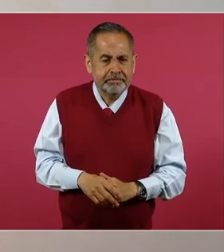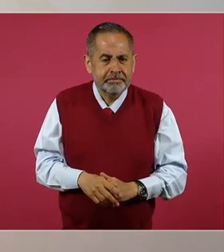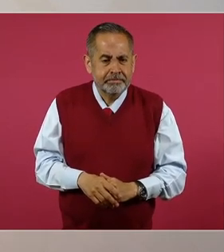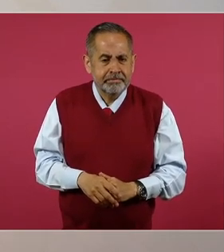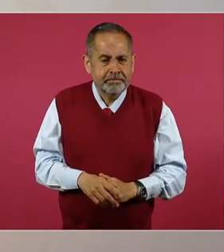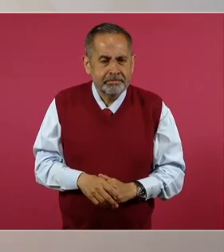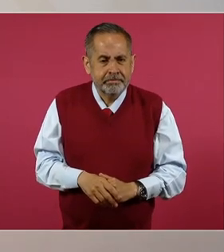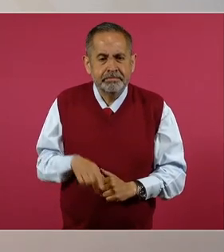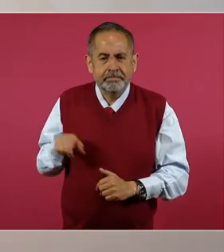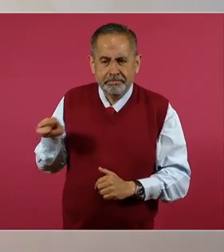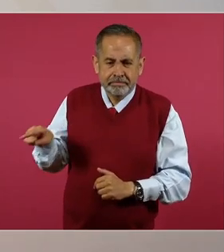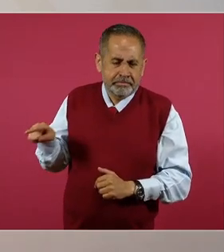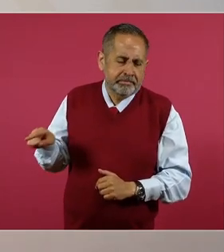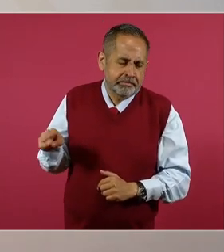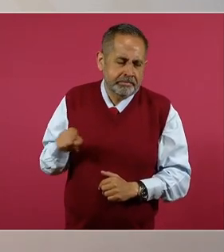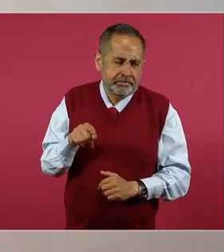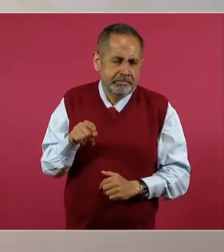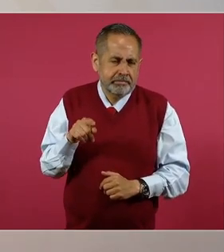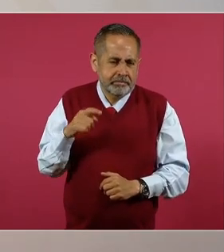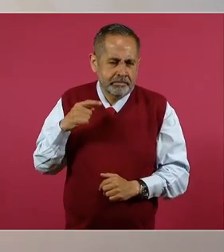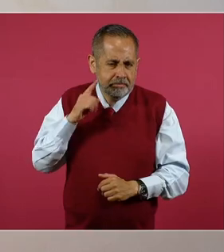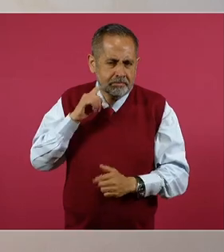es religiosa,